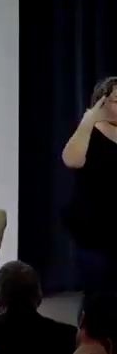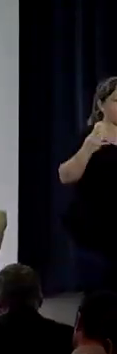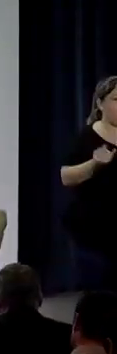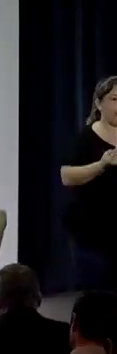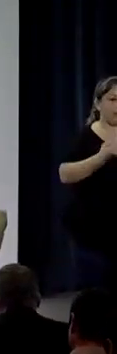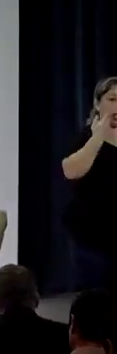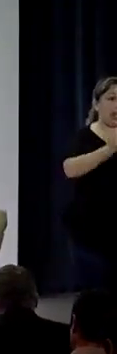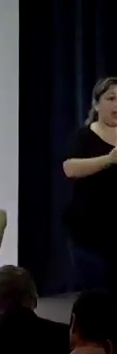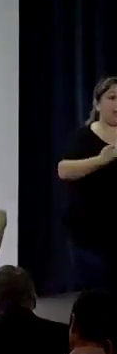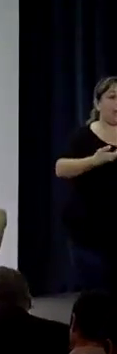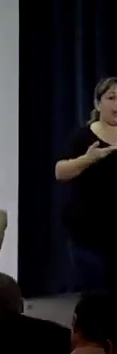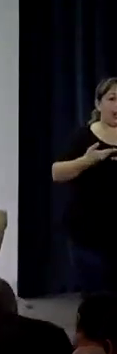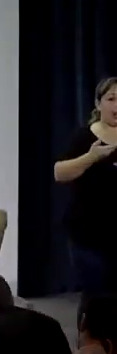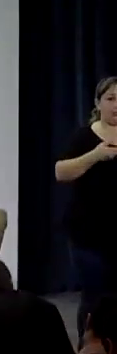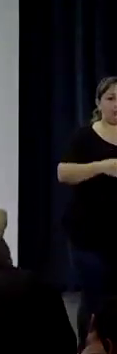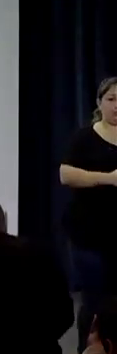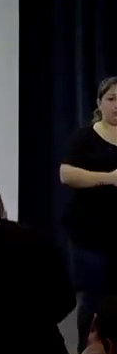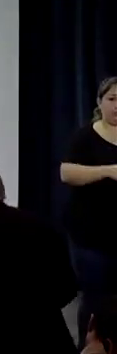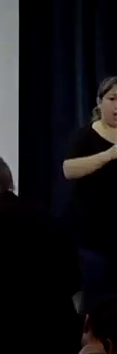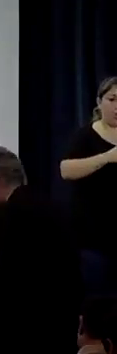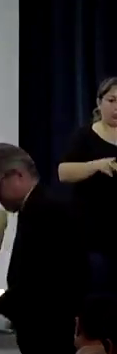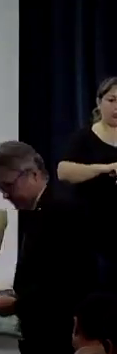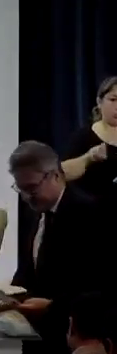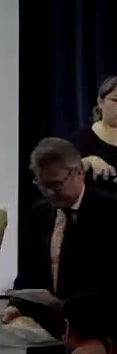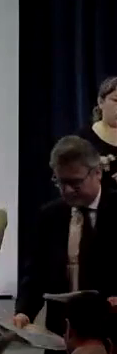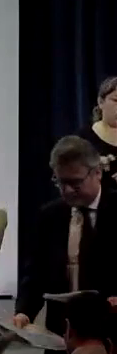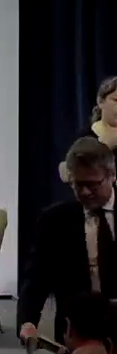Invitamos a los disertantes, por favor, a subir al estrado.